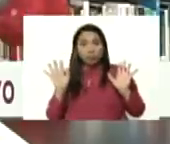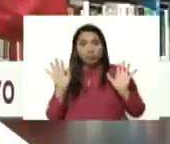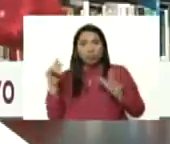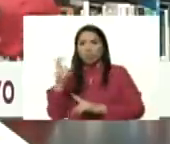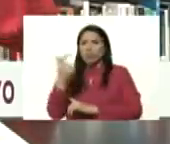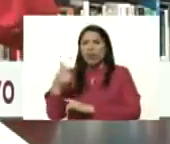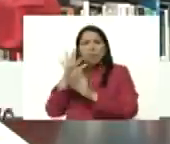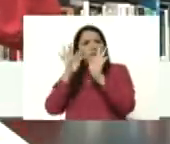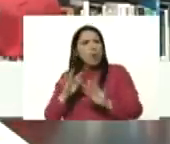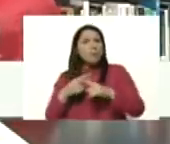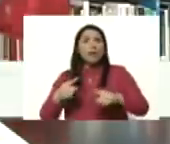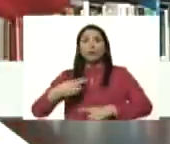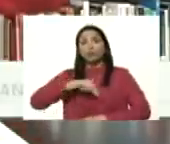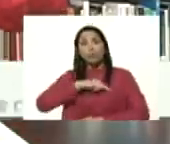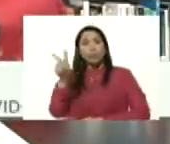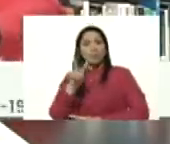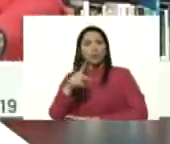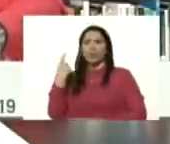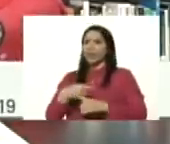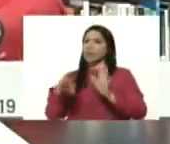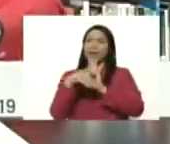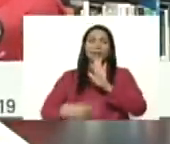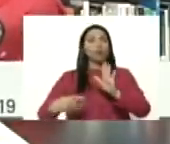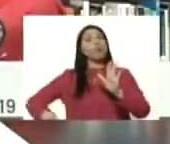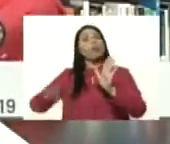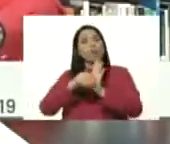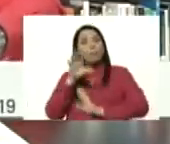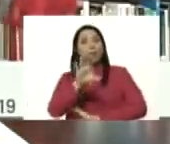Buscaremos la forma, pero los venezolanos tienen derecho a volver a su patria.